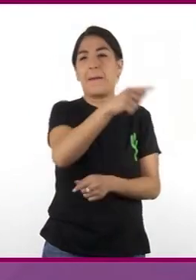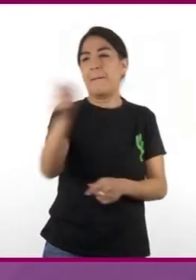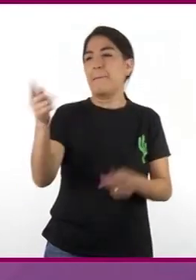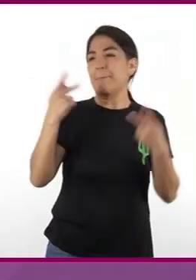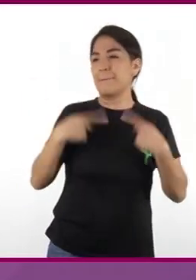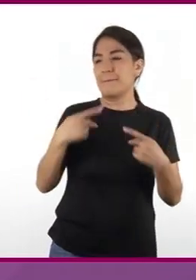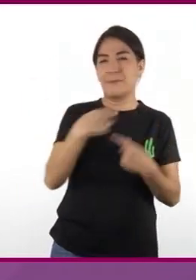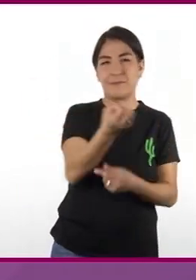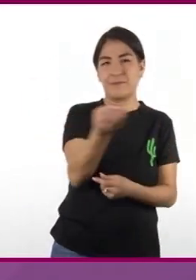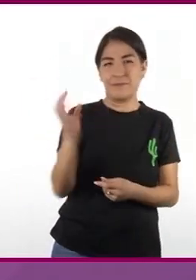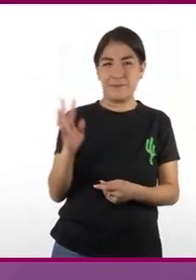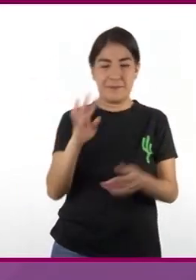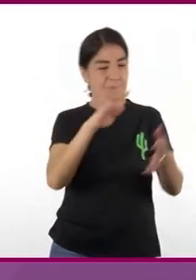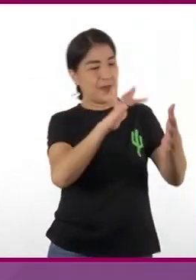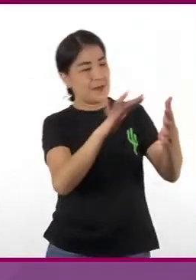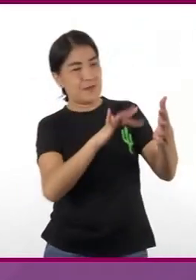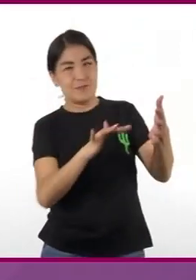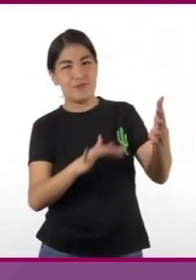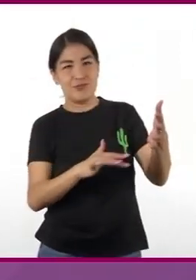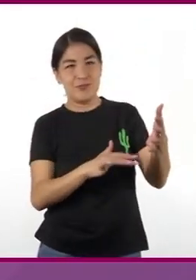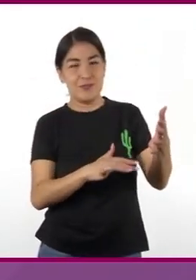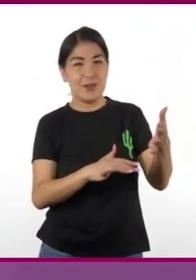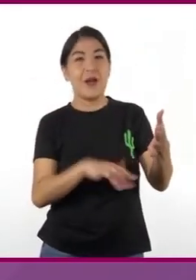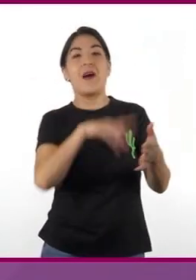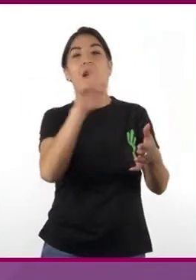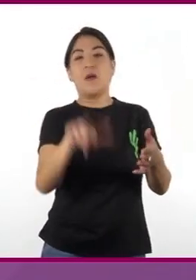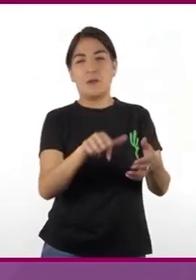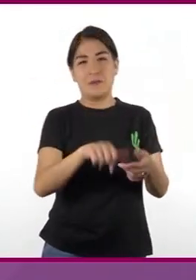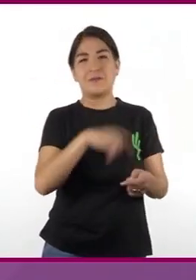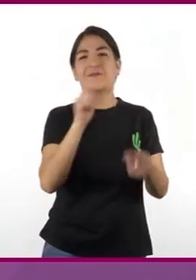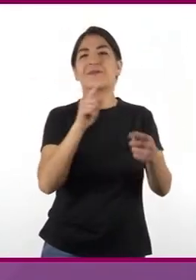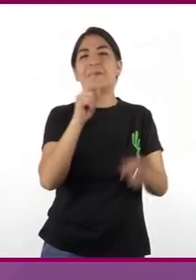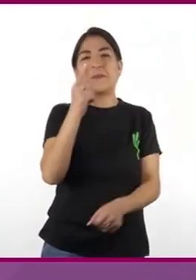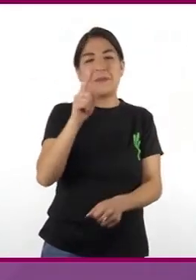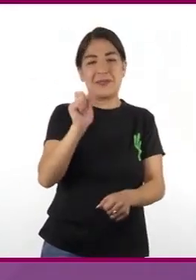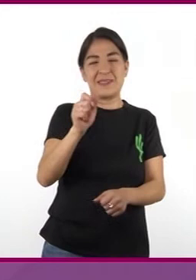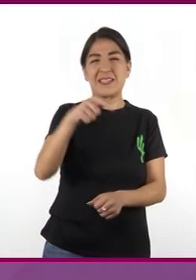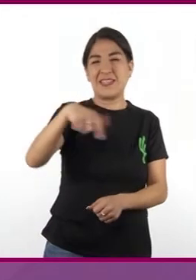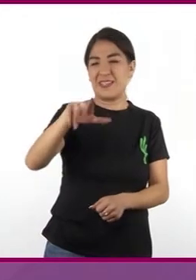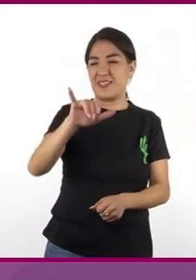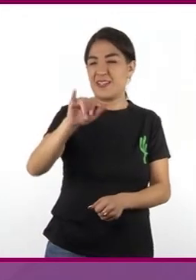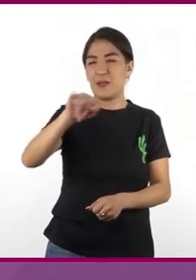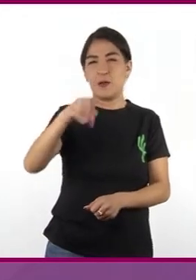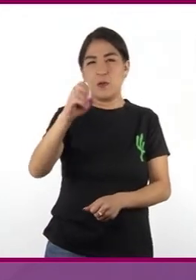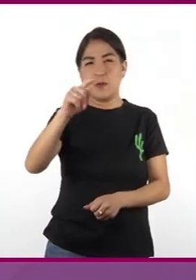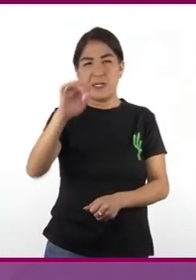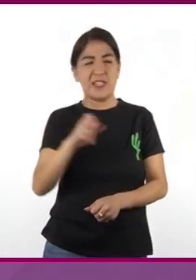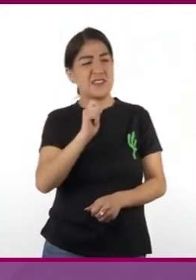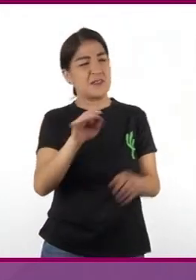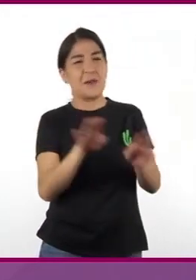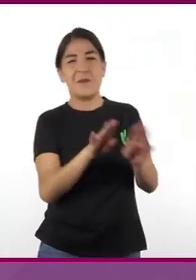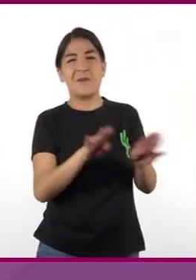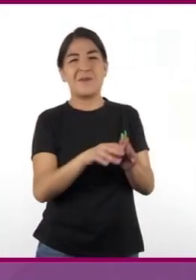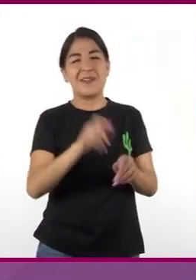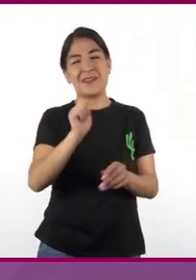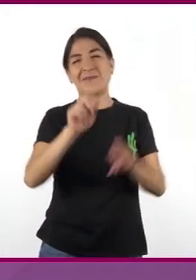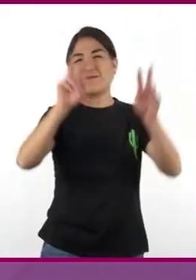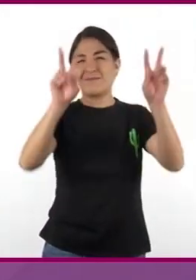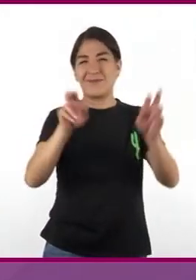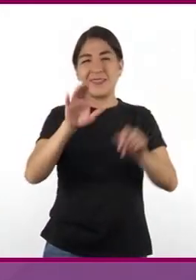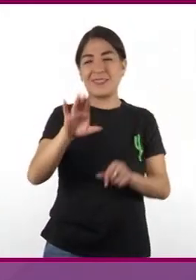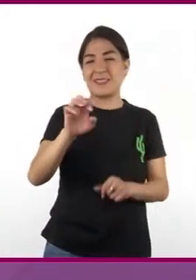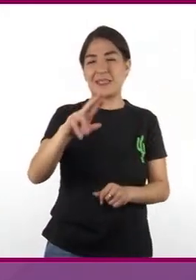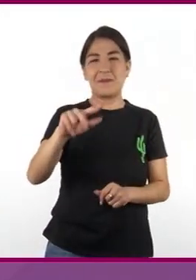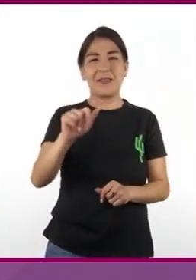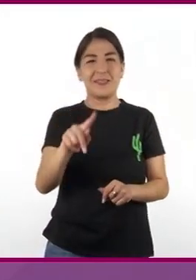Pienso ahora en el prólogo a la primera parte del Quijote, donde Cervantes se burla abiertamente del campo literario